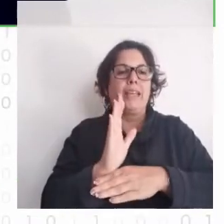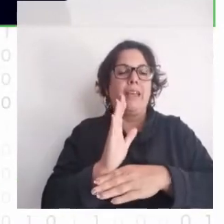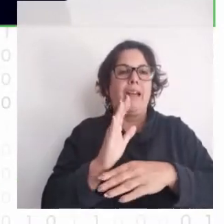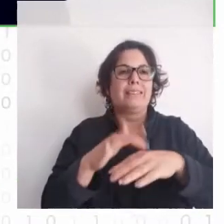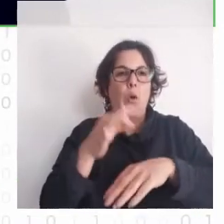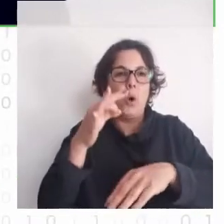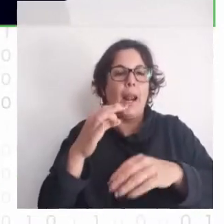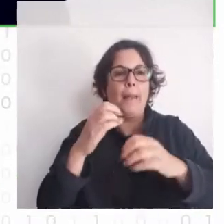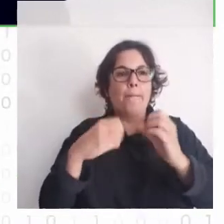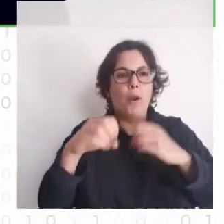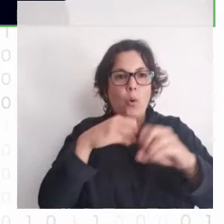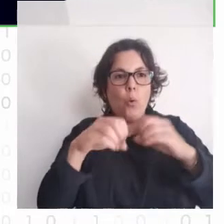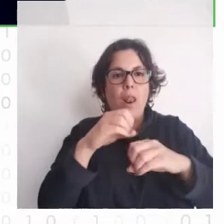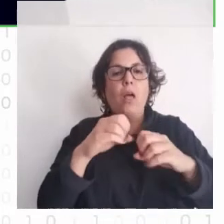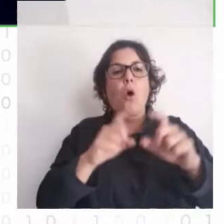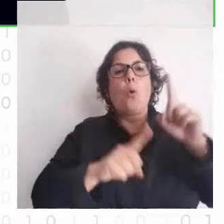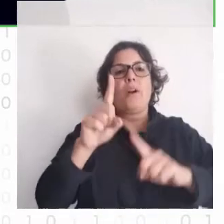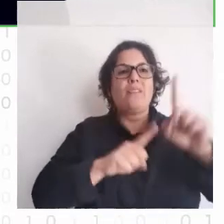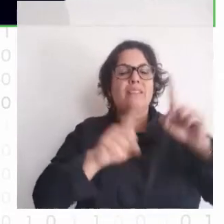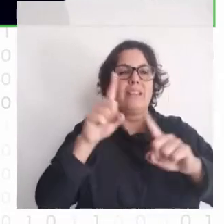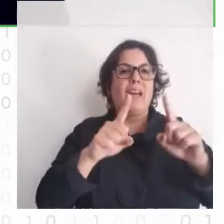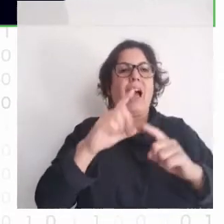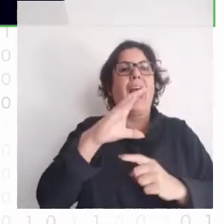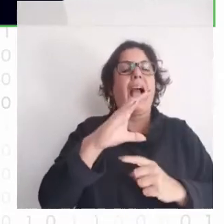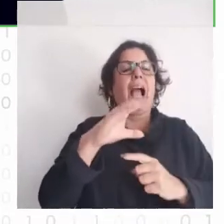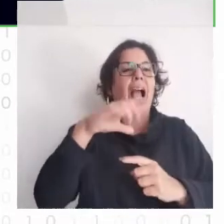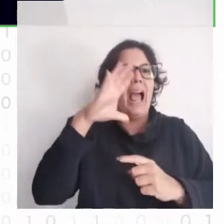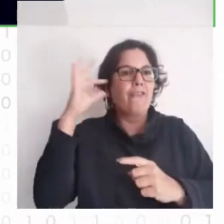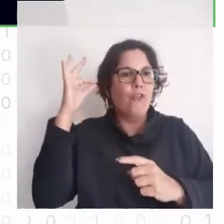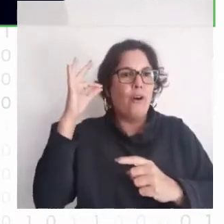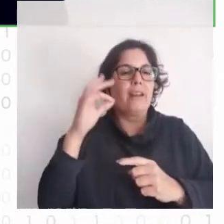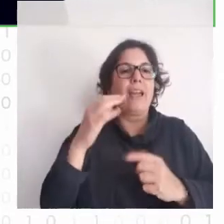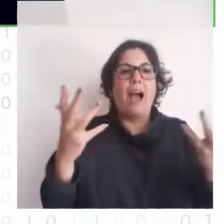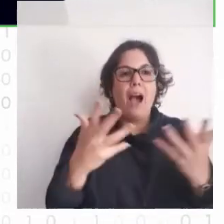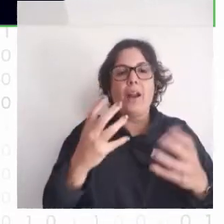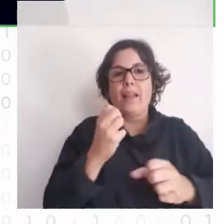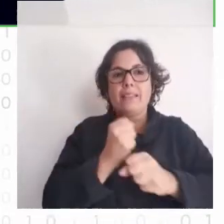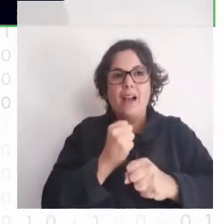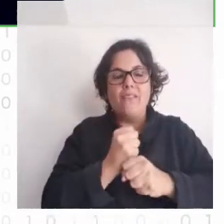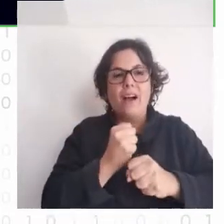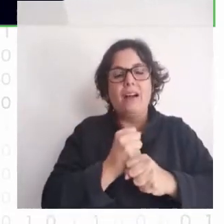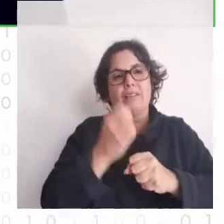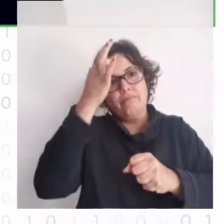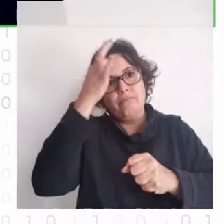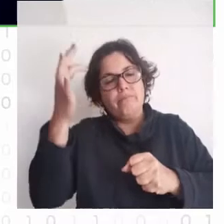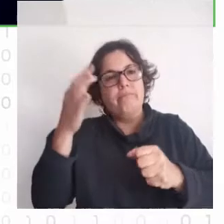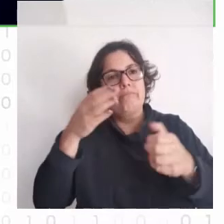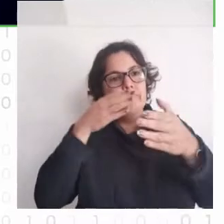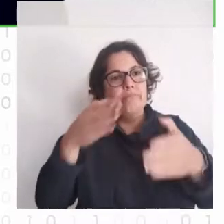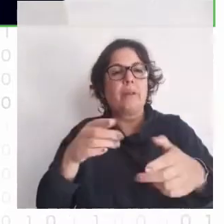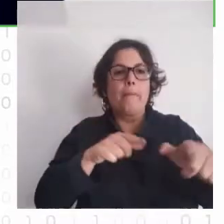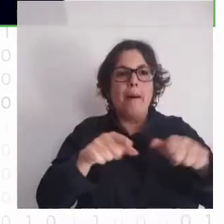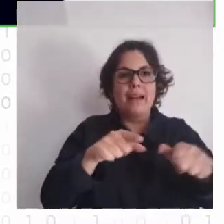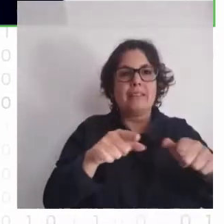la Universidad de California, Davis, y que actualmente se desempeña como Scientific Engagement Manager en